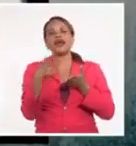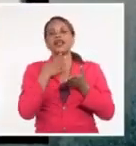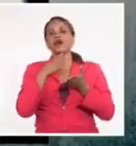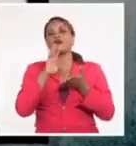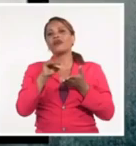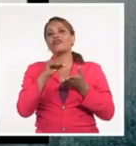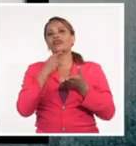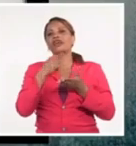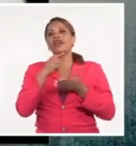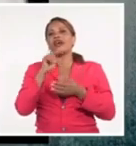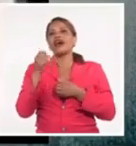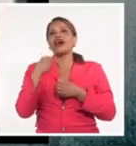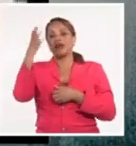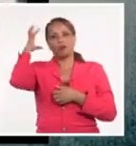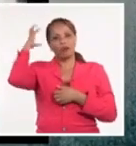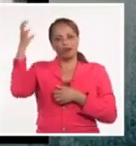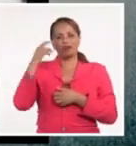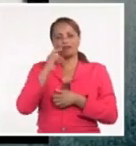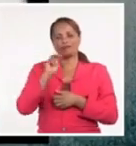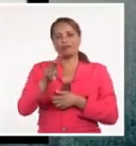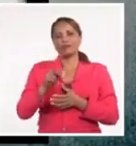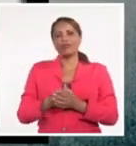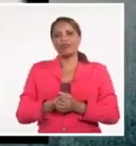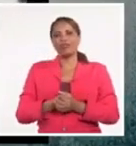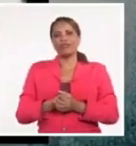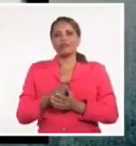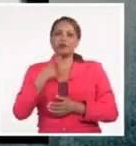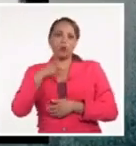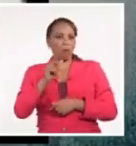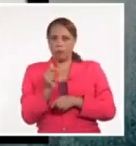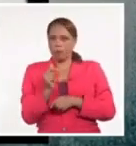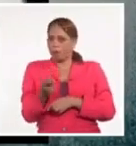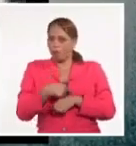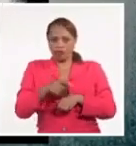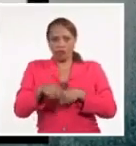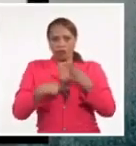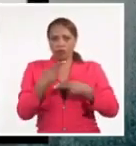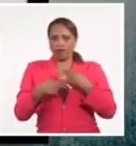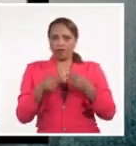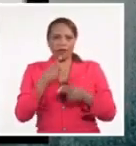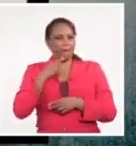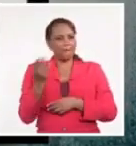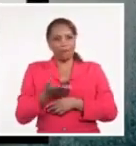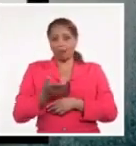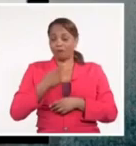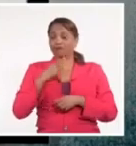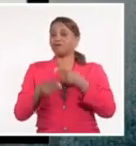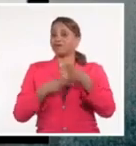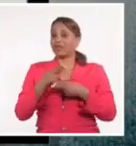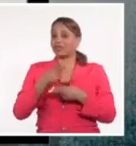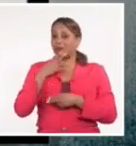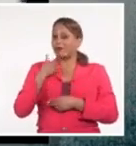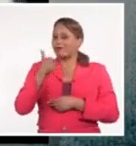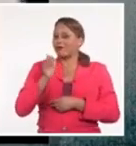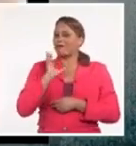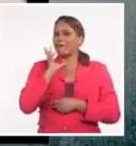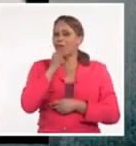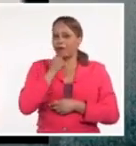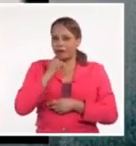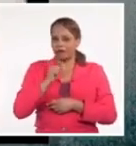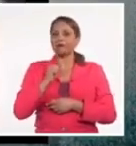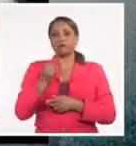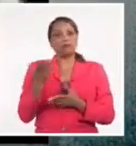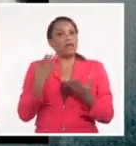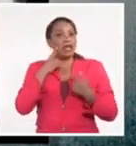le voy a dar un mensajito a la seguridad del Estado. Porque se la voy a hacer pronto. Pronto se la voy a hacer y se la voy a hacer, pero bien bonita. Bueno,